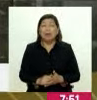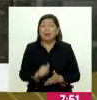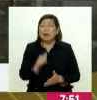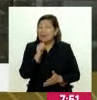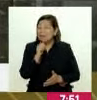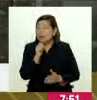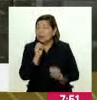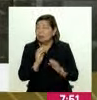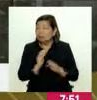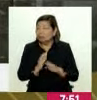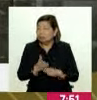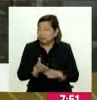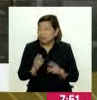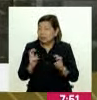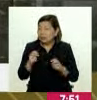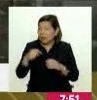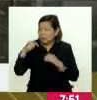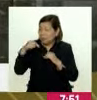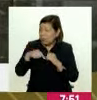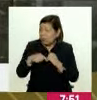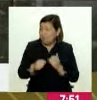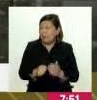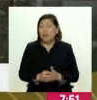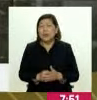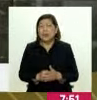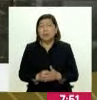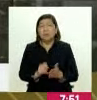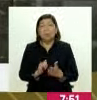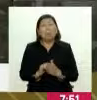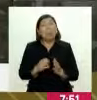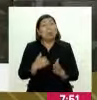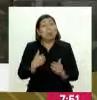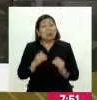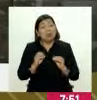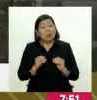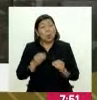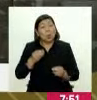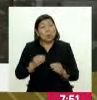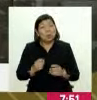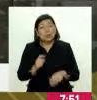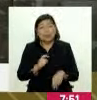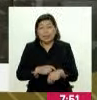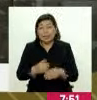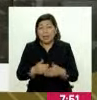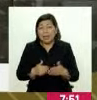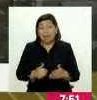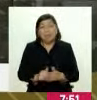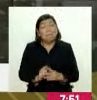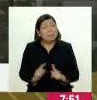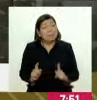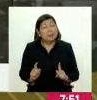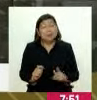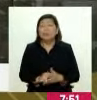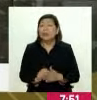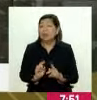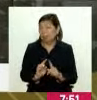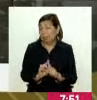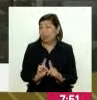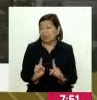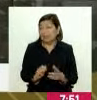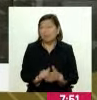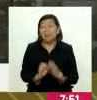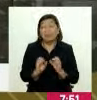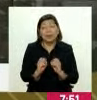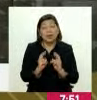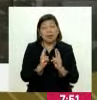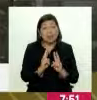no estamos entrando en un tema más de fondo como puede ser algo que determine la justicia en su momento, que es algo distinto. Se tiene